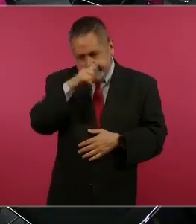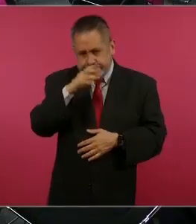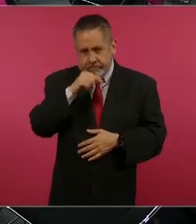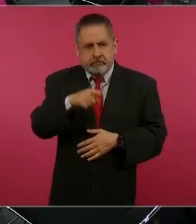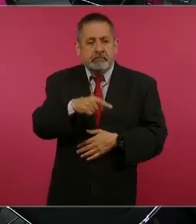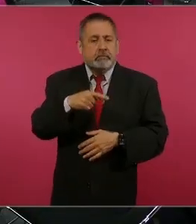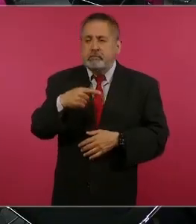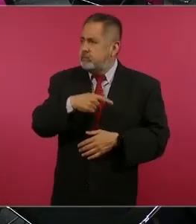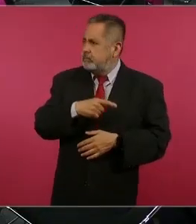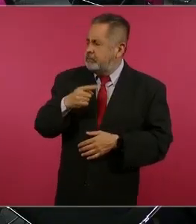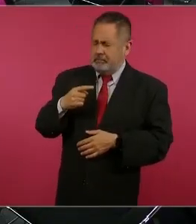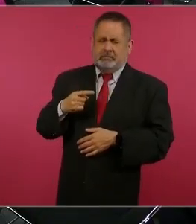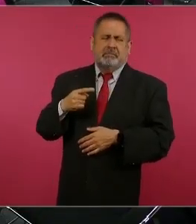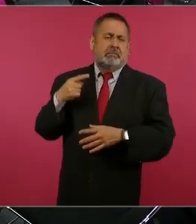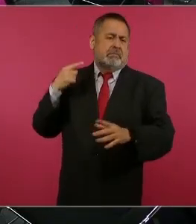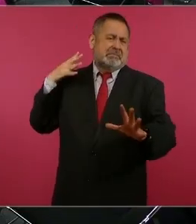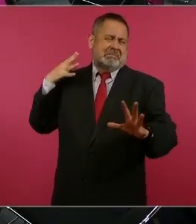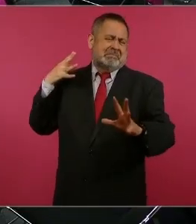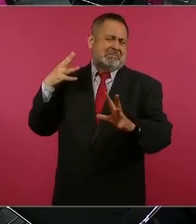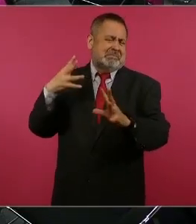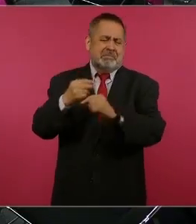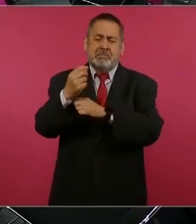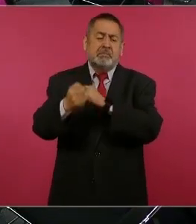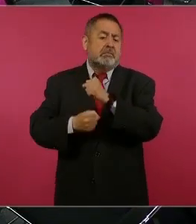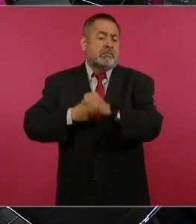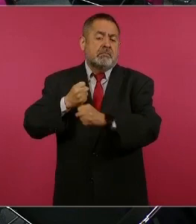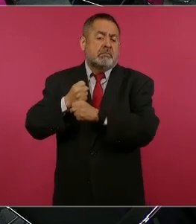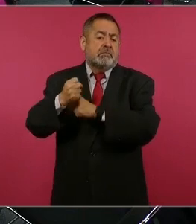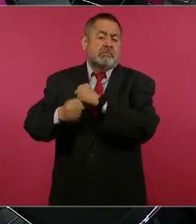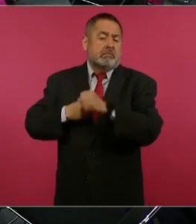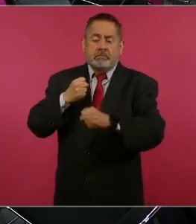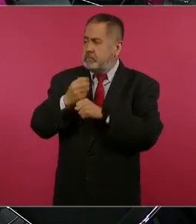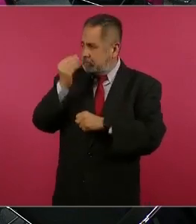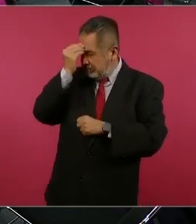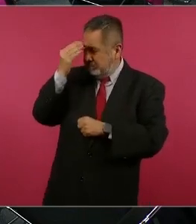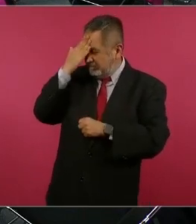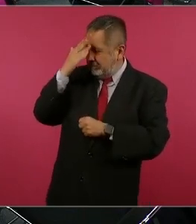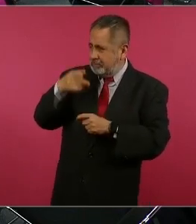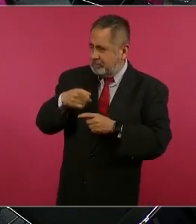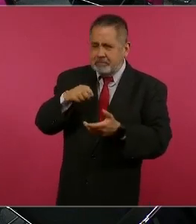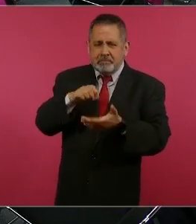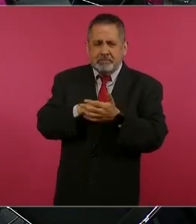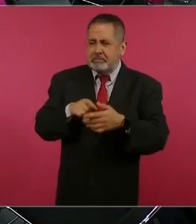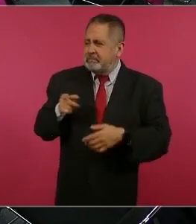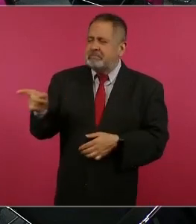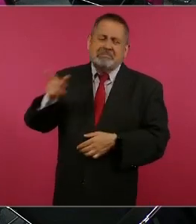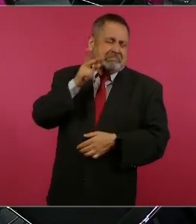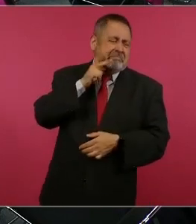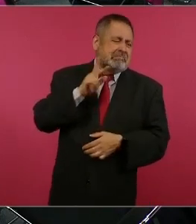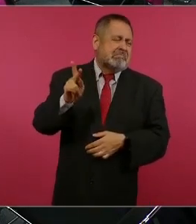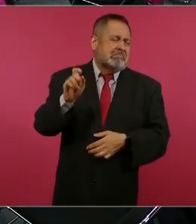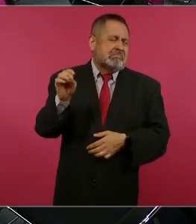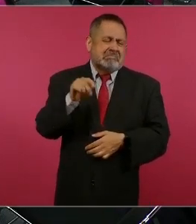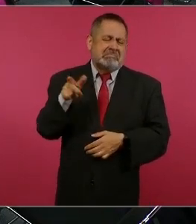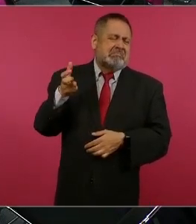porque imagínense cuánto tiempo tardó la historia del charrito de Pemex,